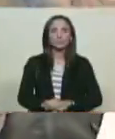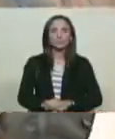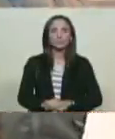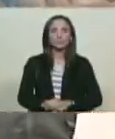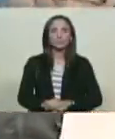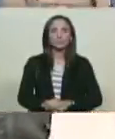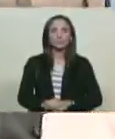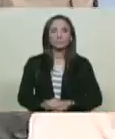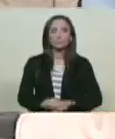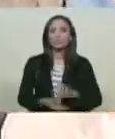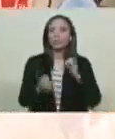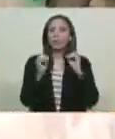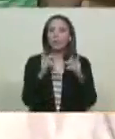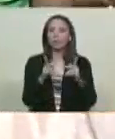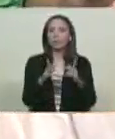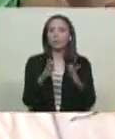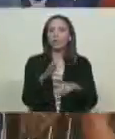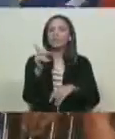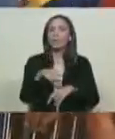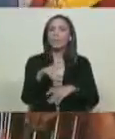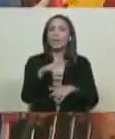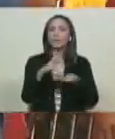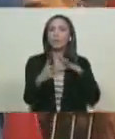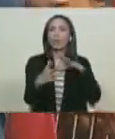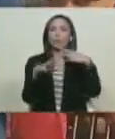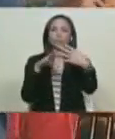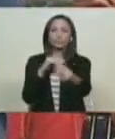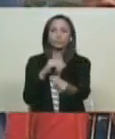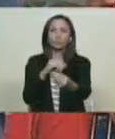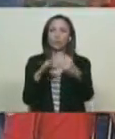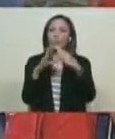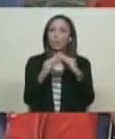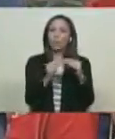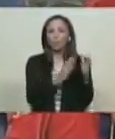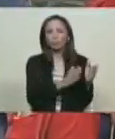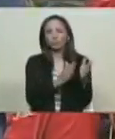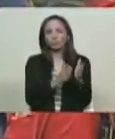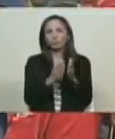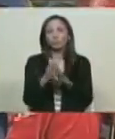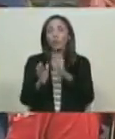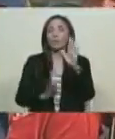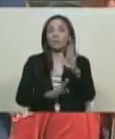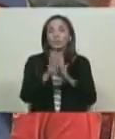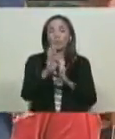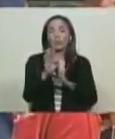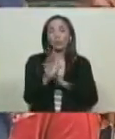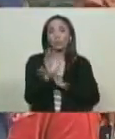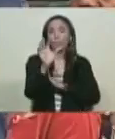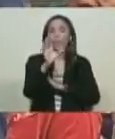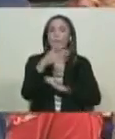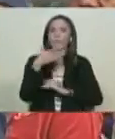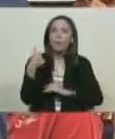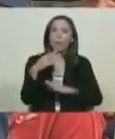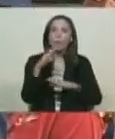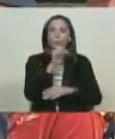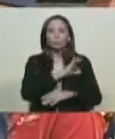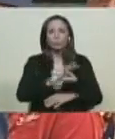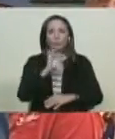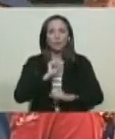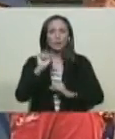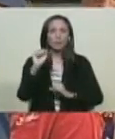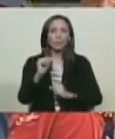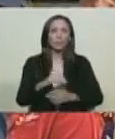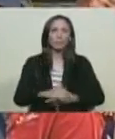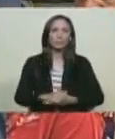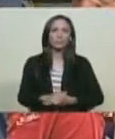Okay. Avanzar en la transformación estructural del Estado venezolano que permite el desarrollo de la patria socialista.